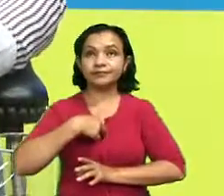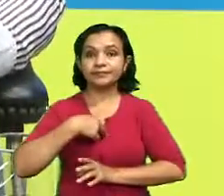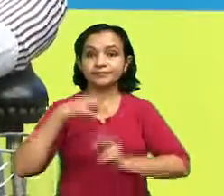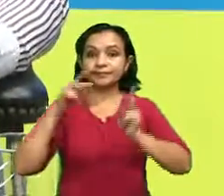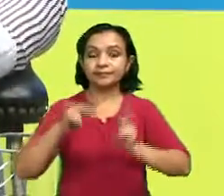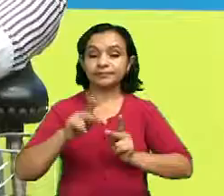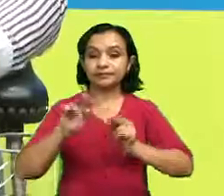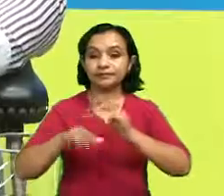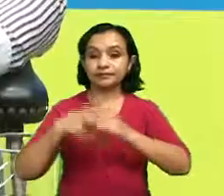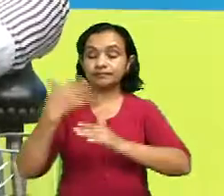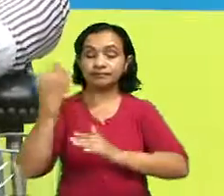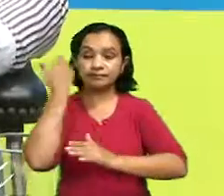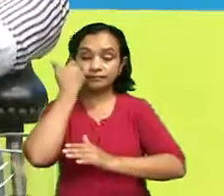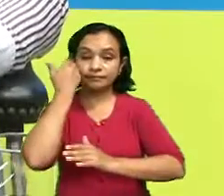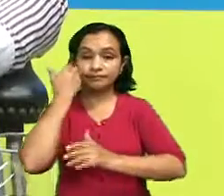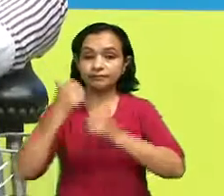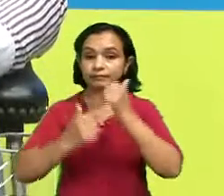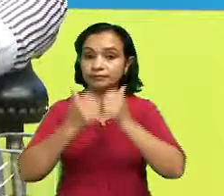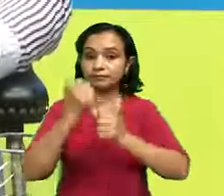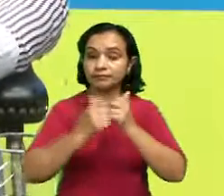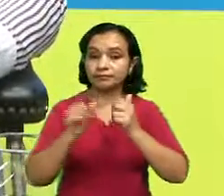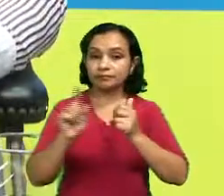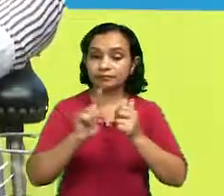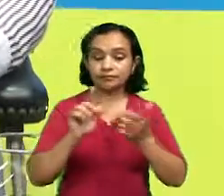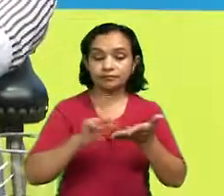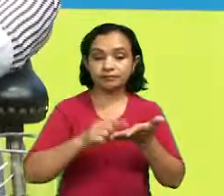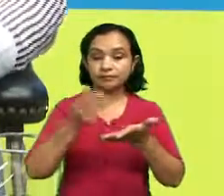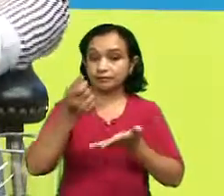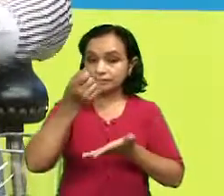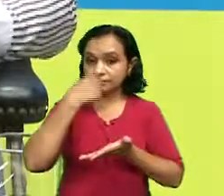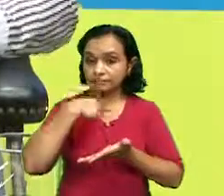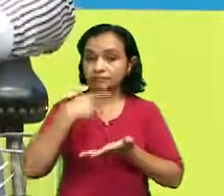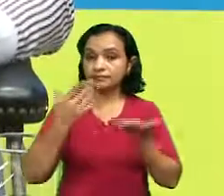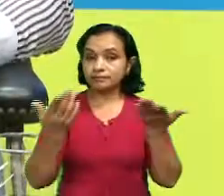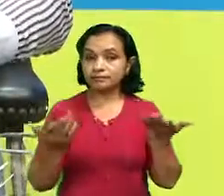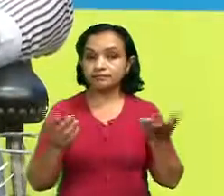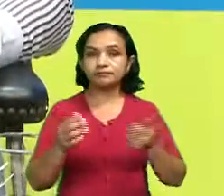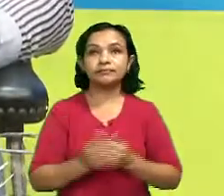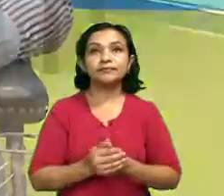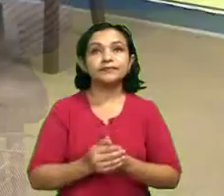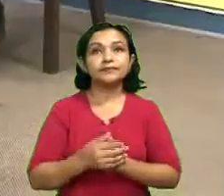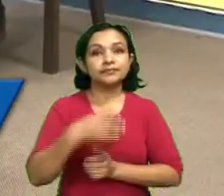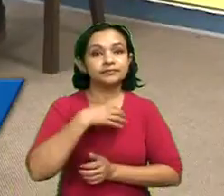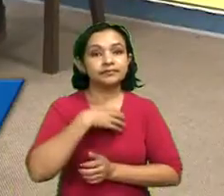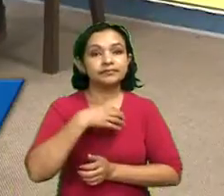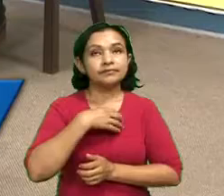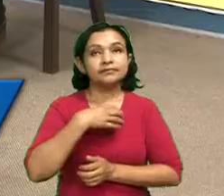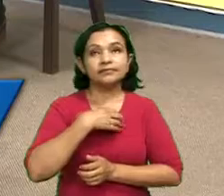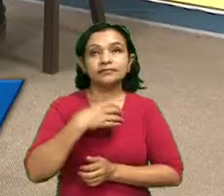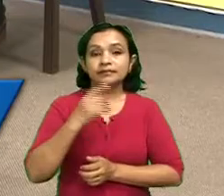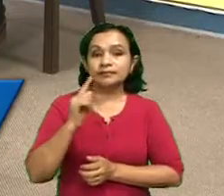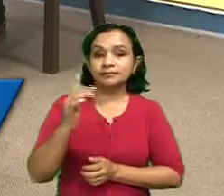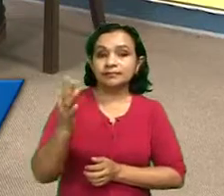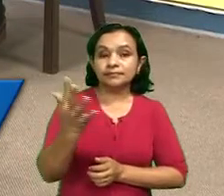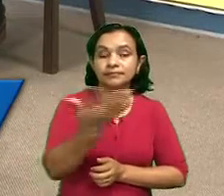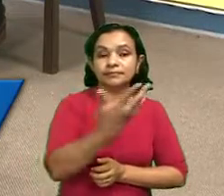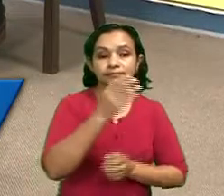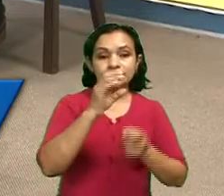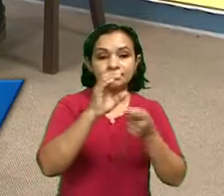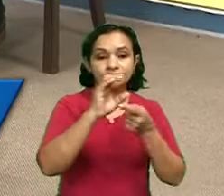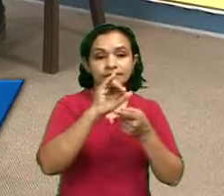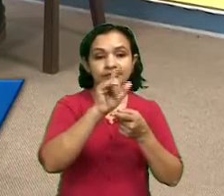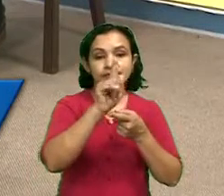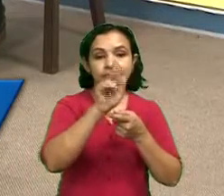no causen daño a las personas que se los suministran y que lo toman? Bueno, claro, nosotros los medicamentos, ¿verdad?, tenemos los que son los